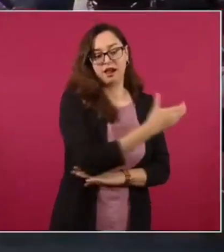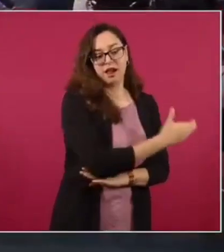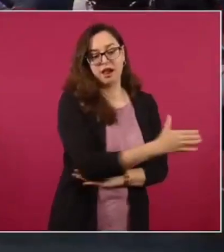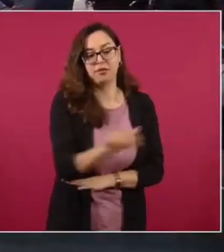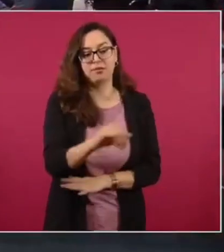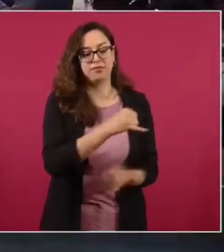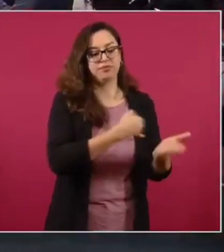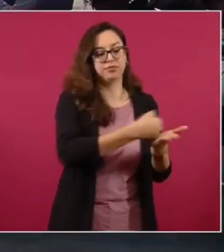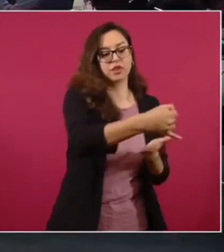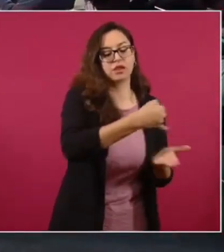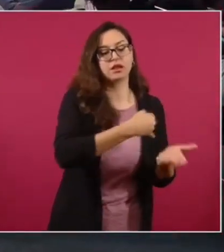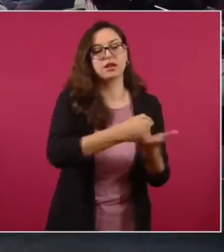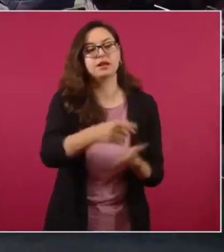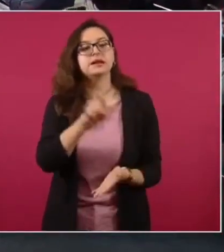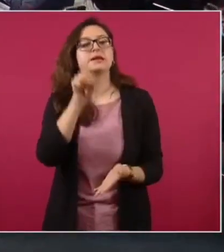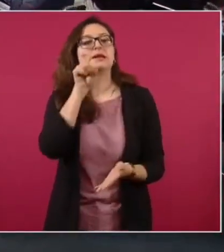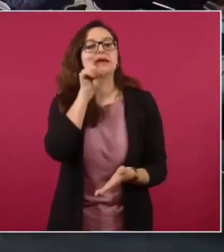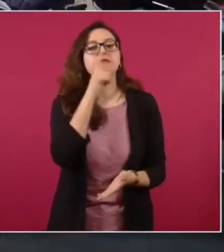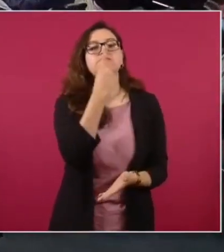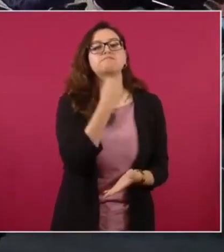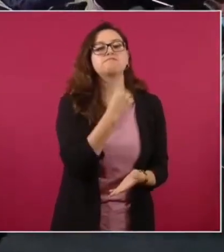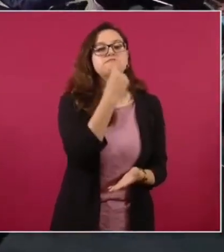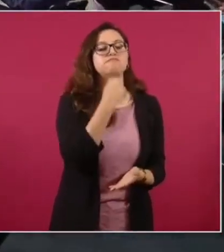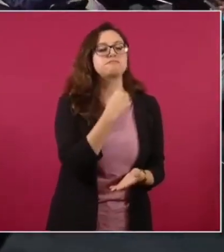que ellos van a lograr